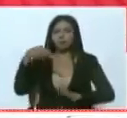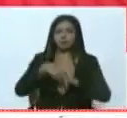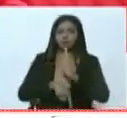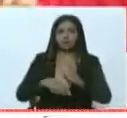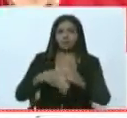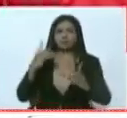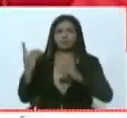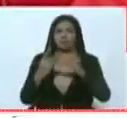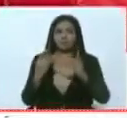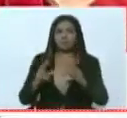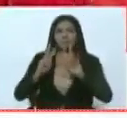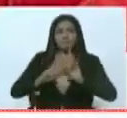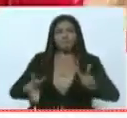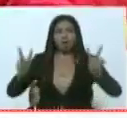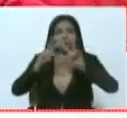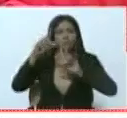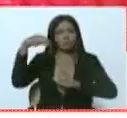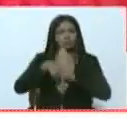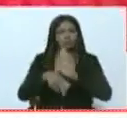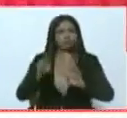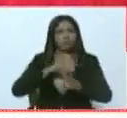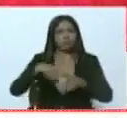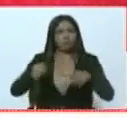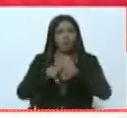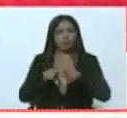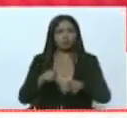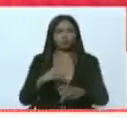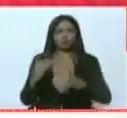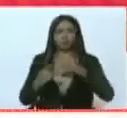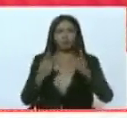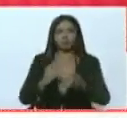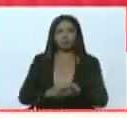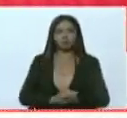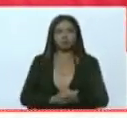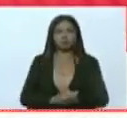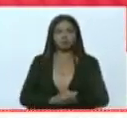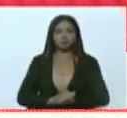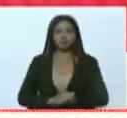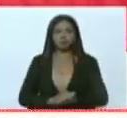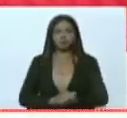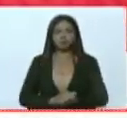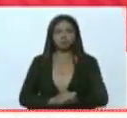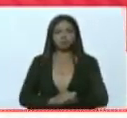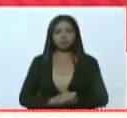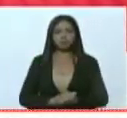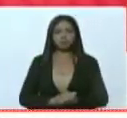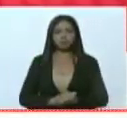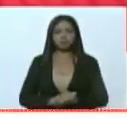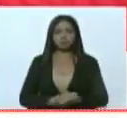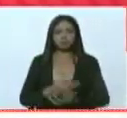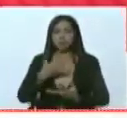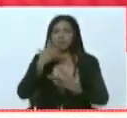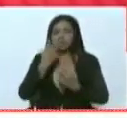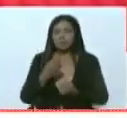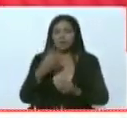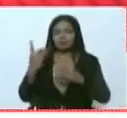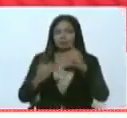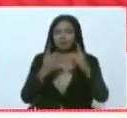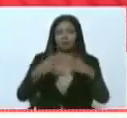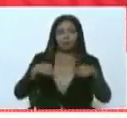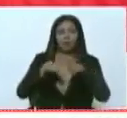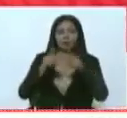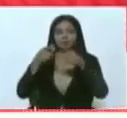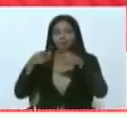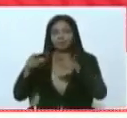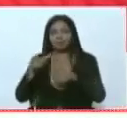democrática, valores profundamente dialogantes y democráticos. Y creemos en el diálogo entre los